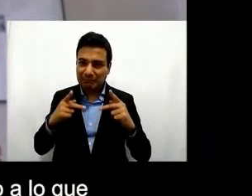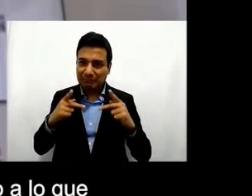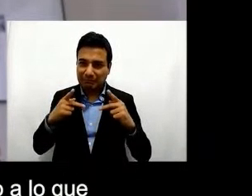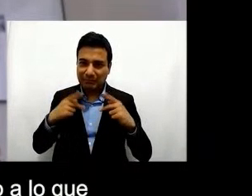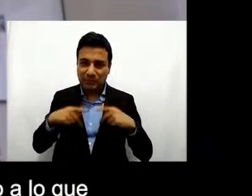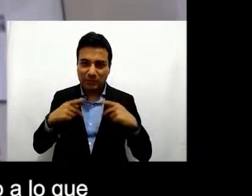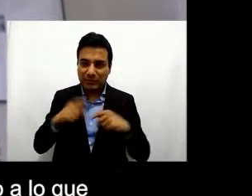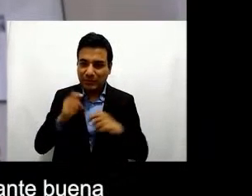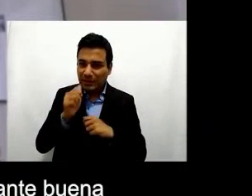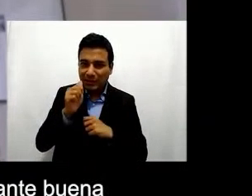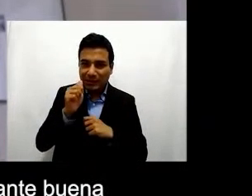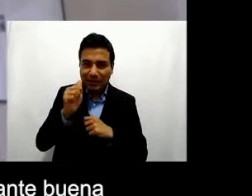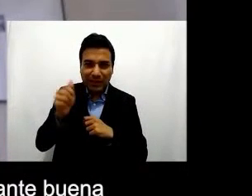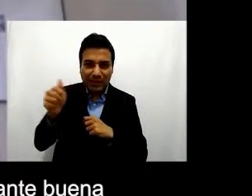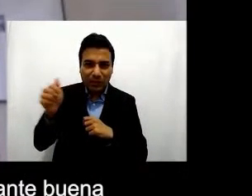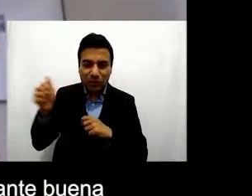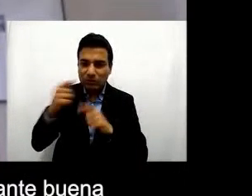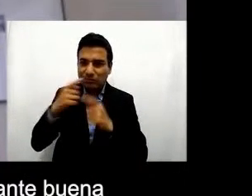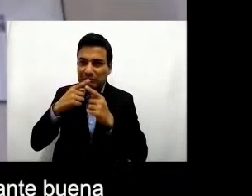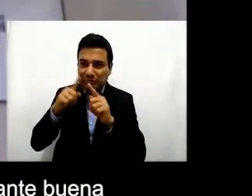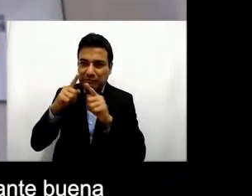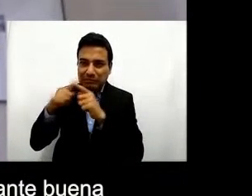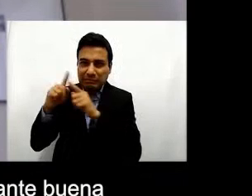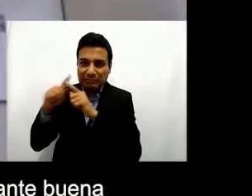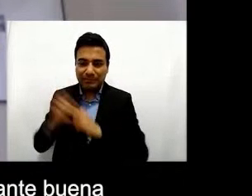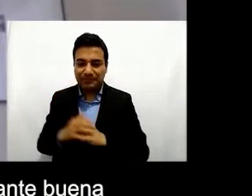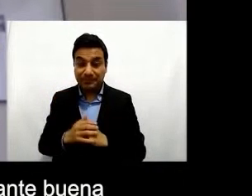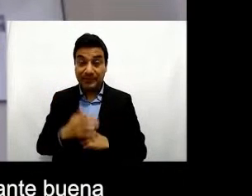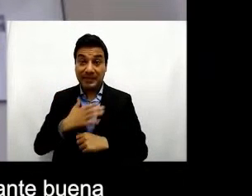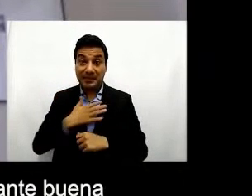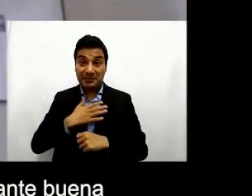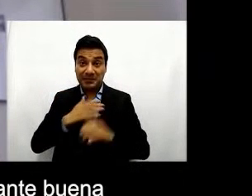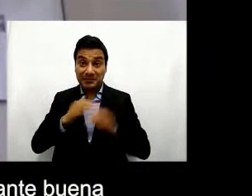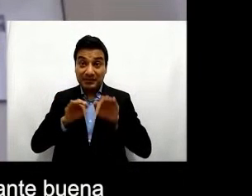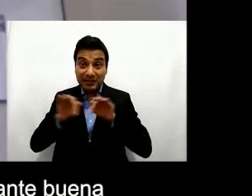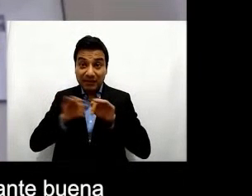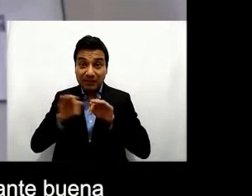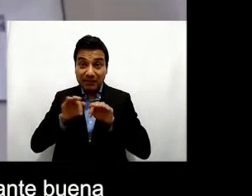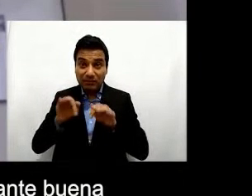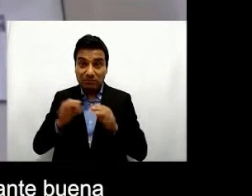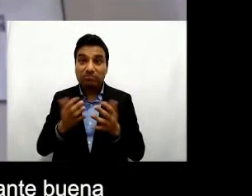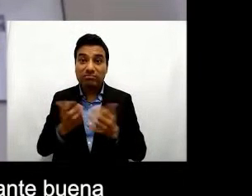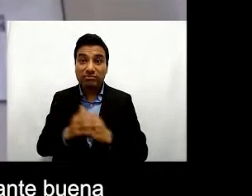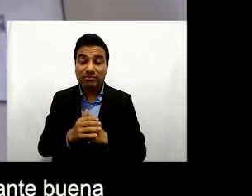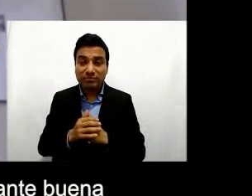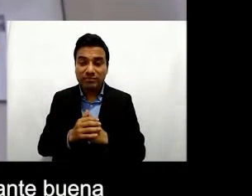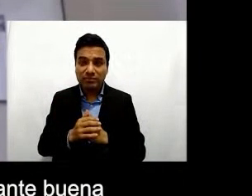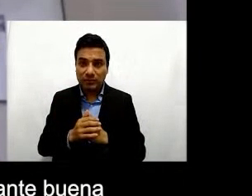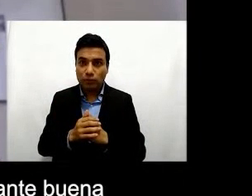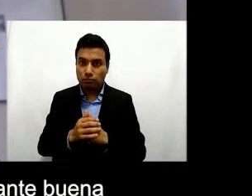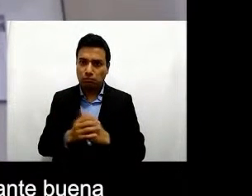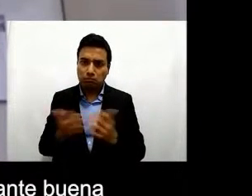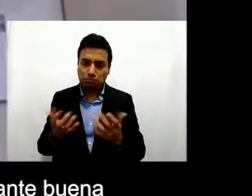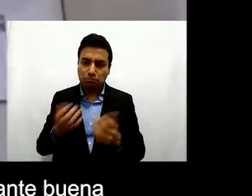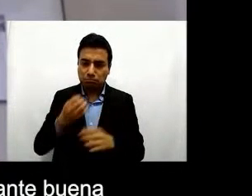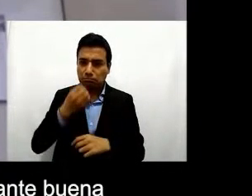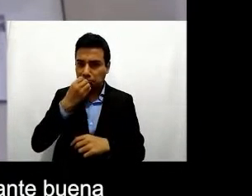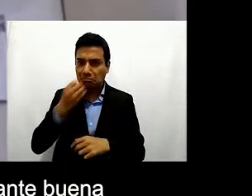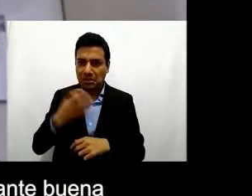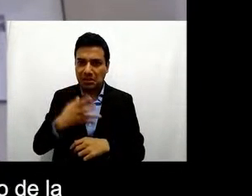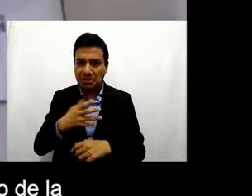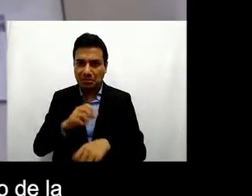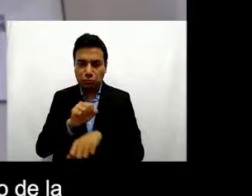lo que se tiene acceso o no. Y en cuanto a nuestro trabajo, es un momento emocionante. Buena parte del trabajo se ha